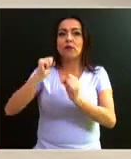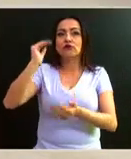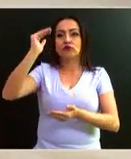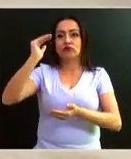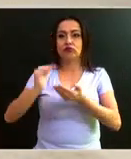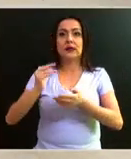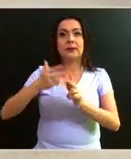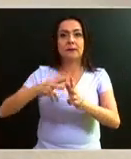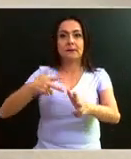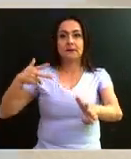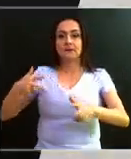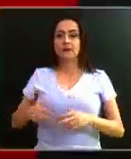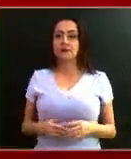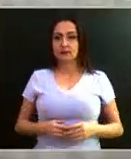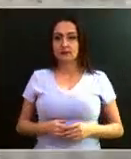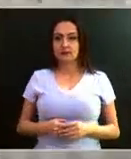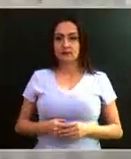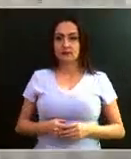las presas.